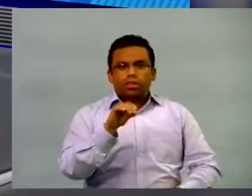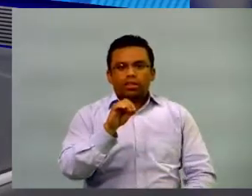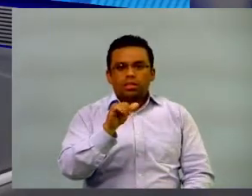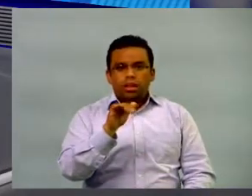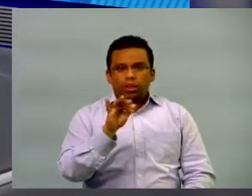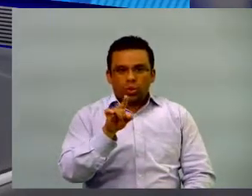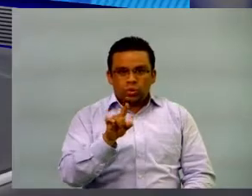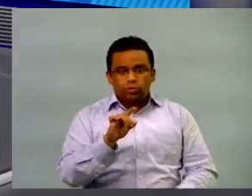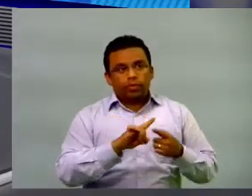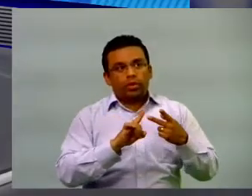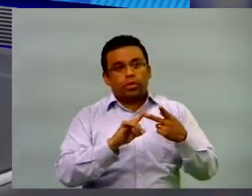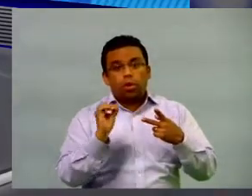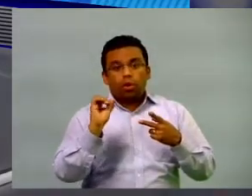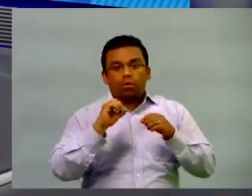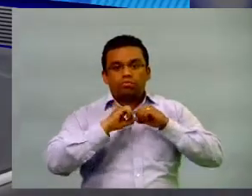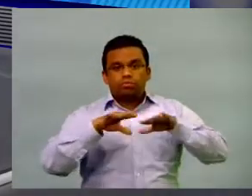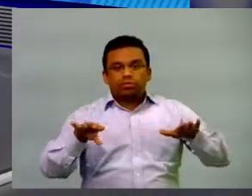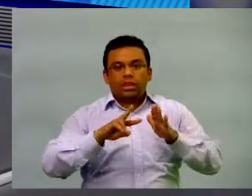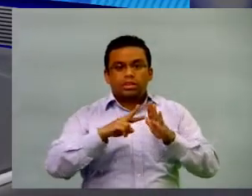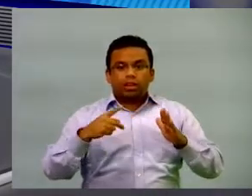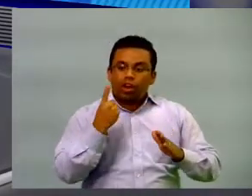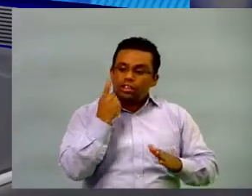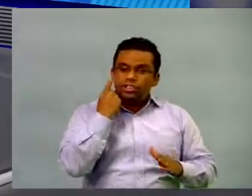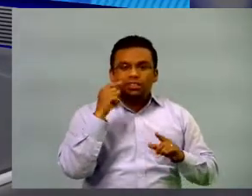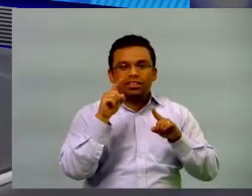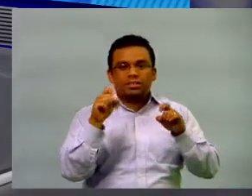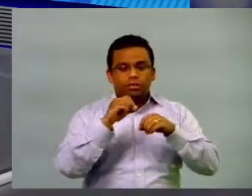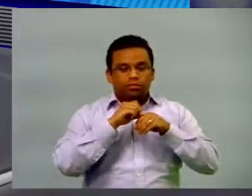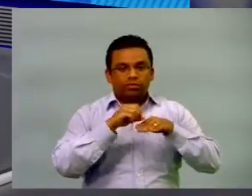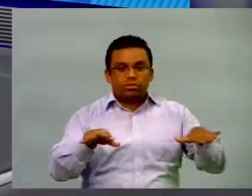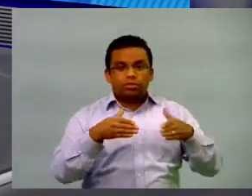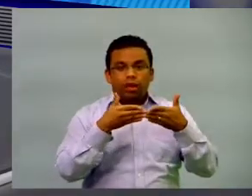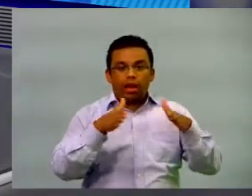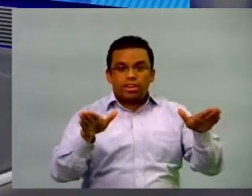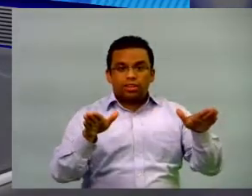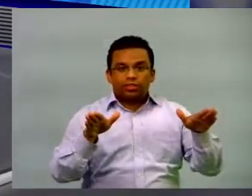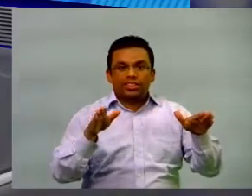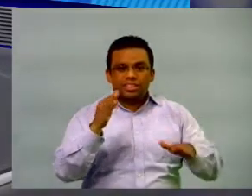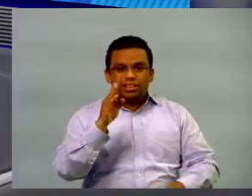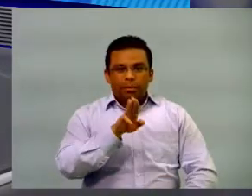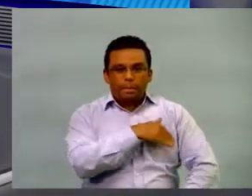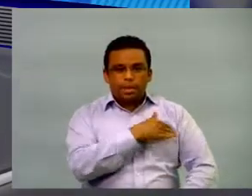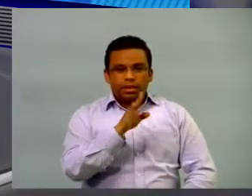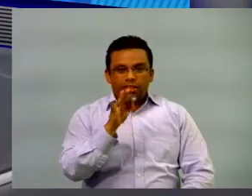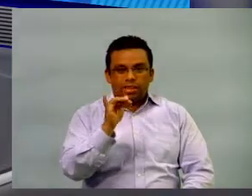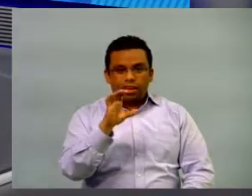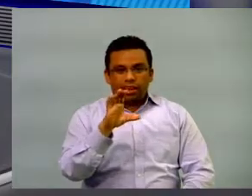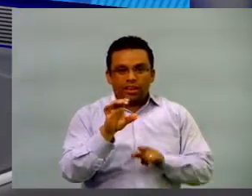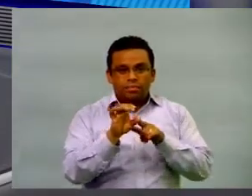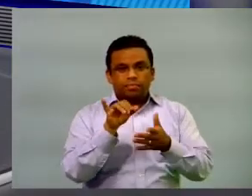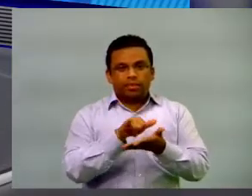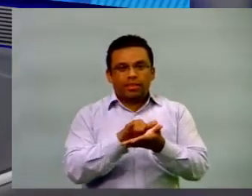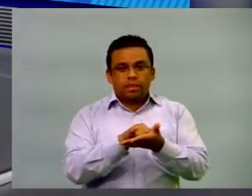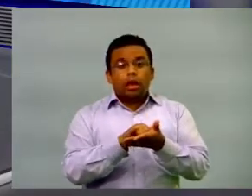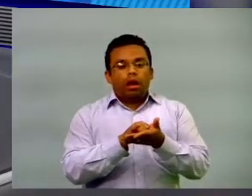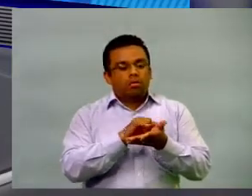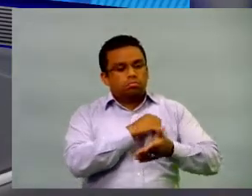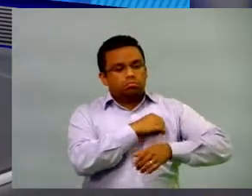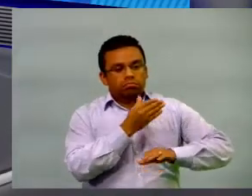como la estrategia que lanzó Mintic el día de ayer con su plataforma de datos abiertos, donde podemos obtener información para